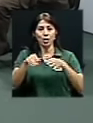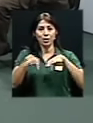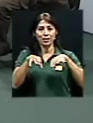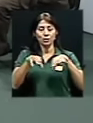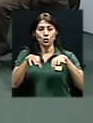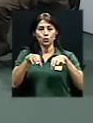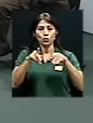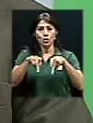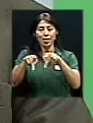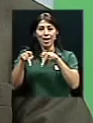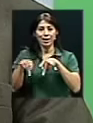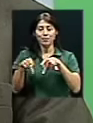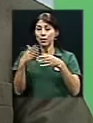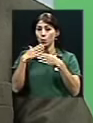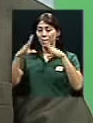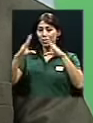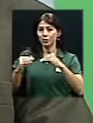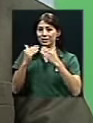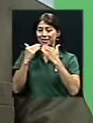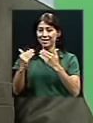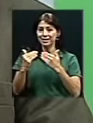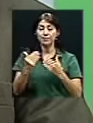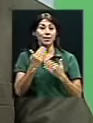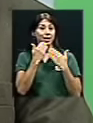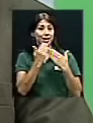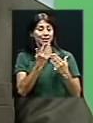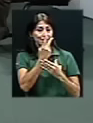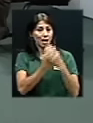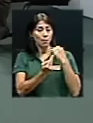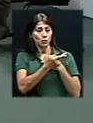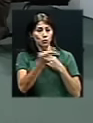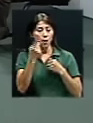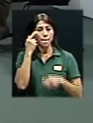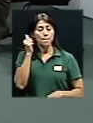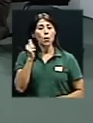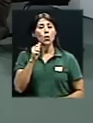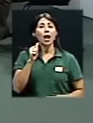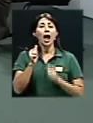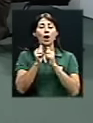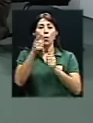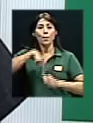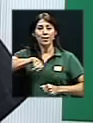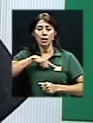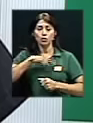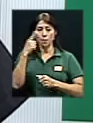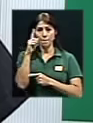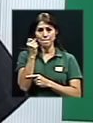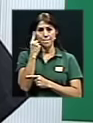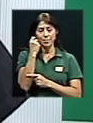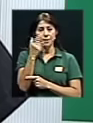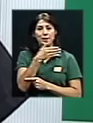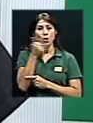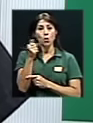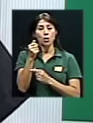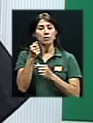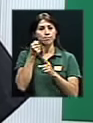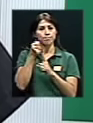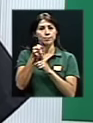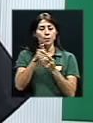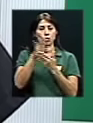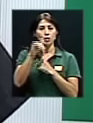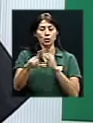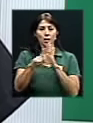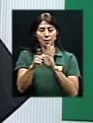gracias. Gracias a los dos por acompañarnos y para comprender mejor los impactos de este proyecto de ley, vamos a ver la